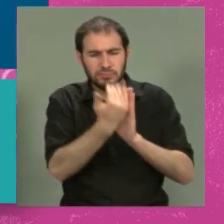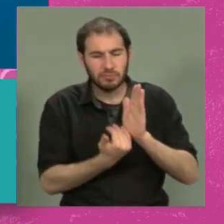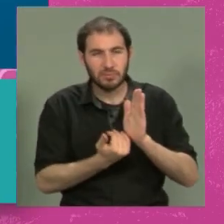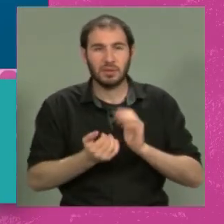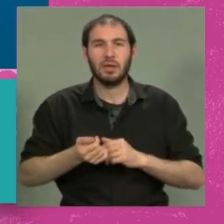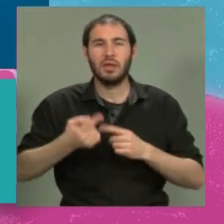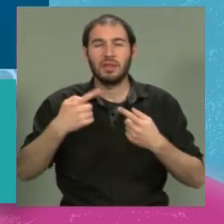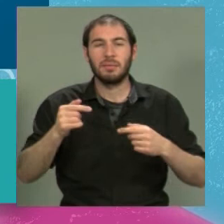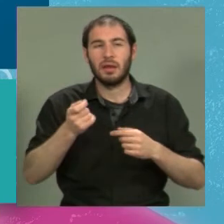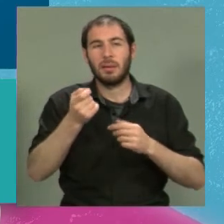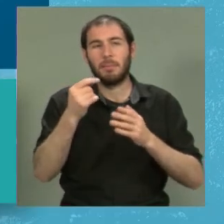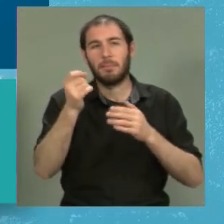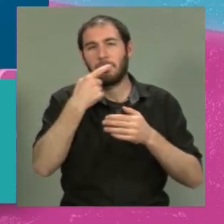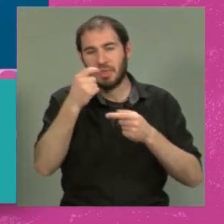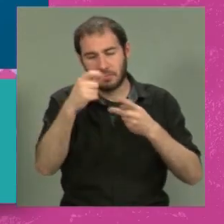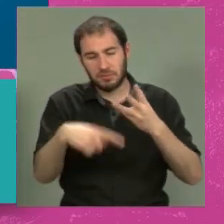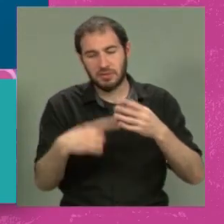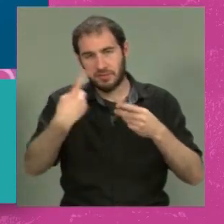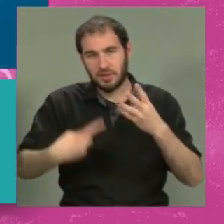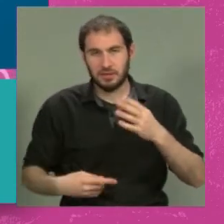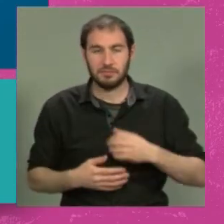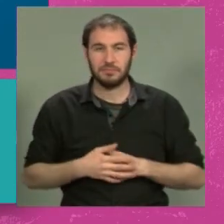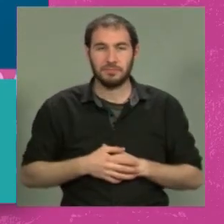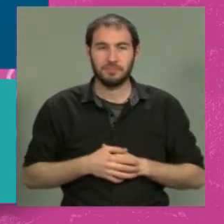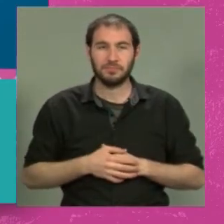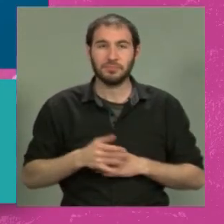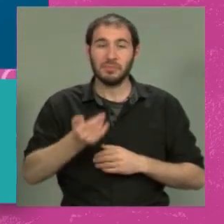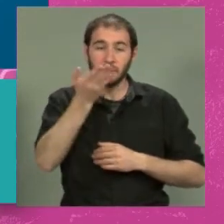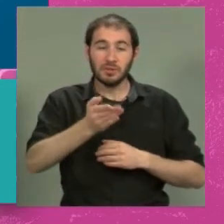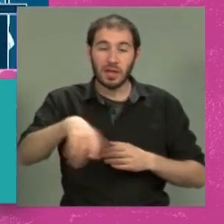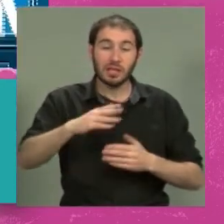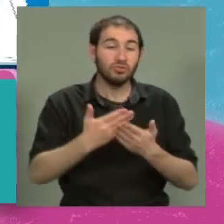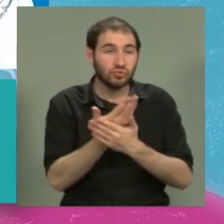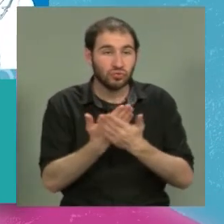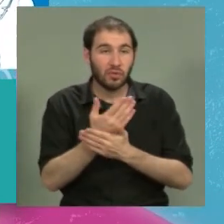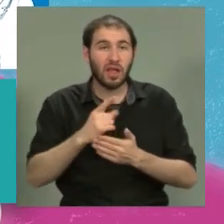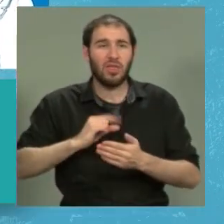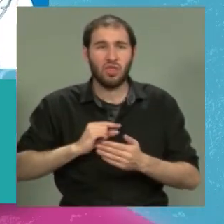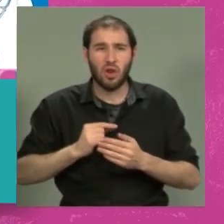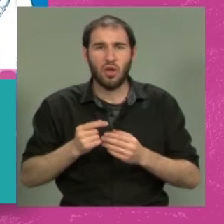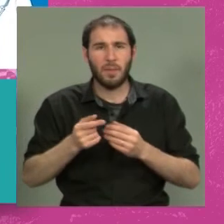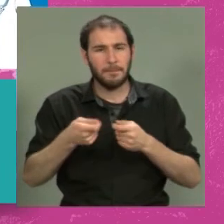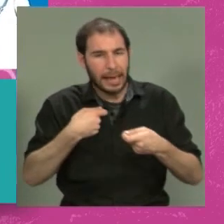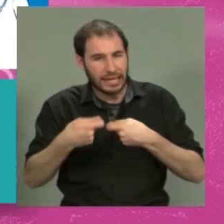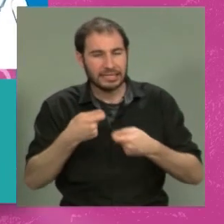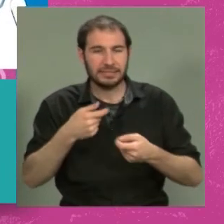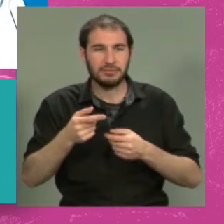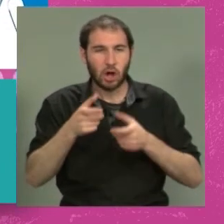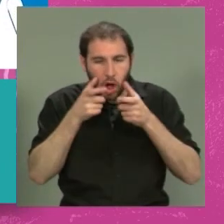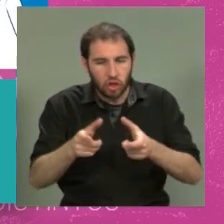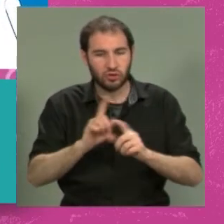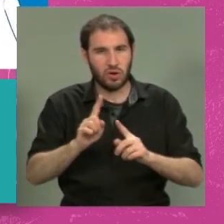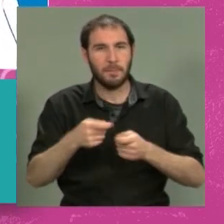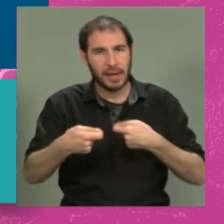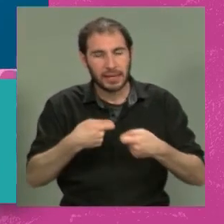que los opioides, la morfina, la metadona, el fentanilo, hacen que las personas estén sufriendo dolores controlables, no controlados.